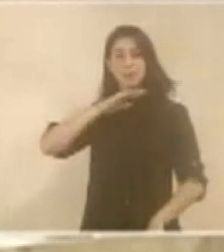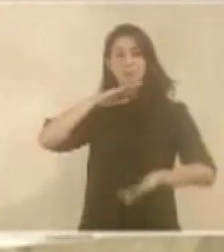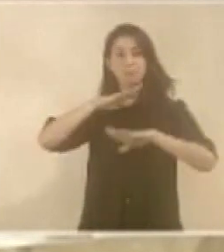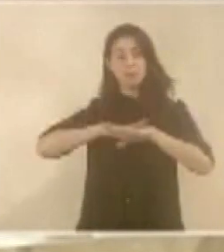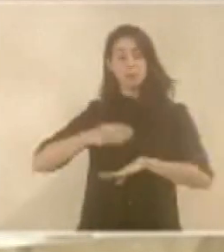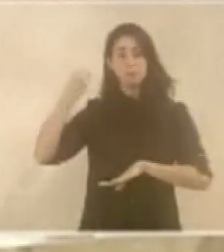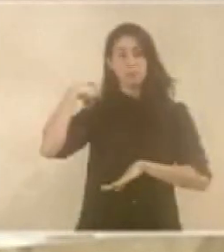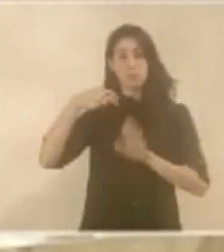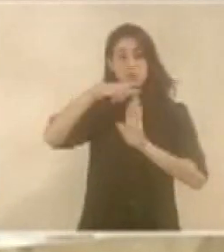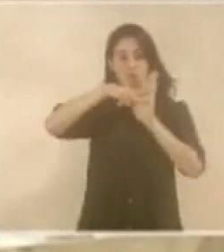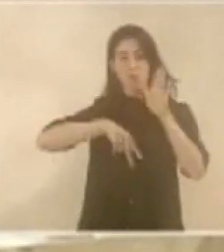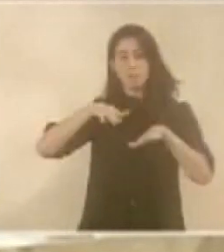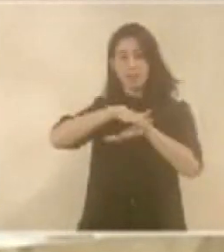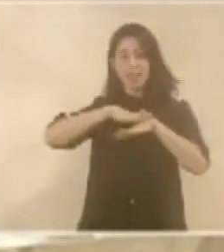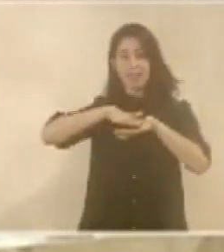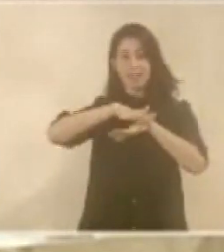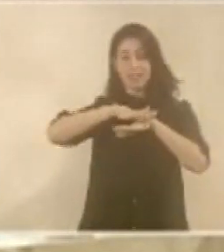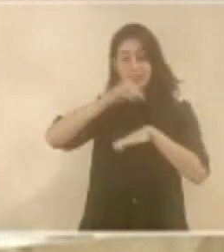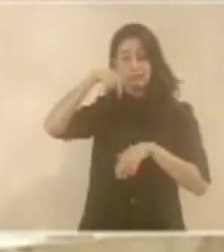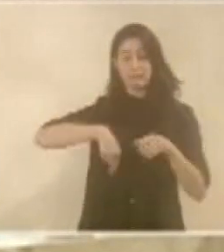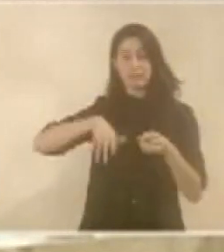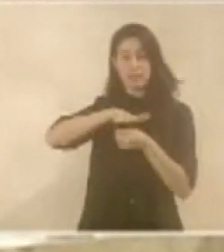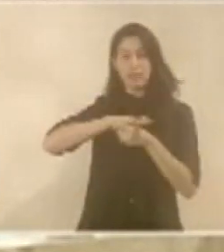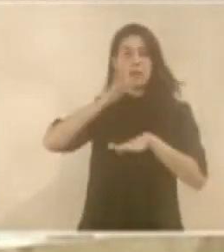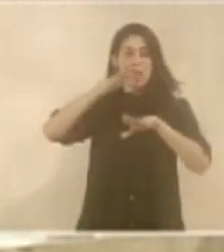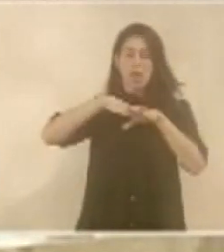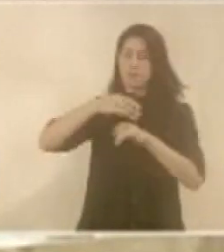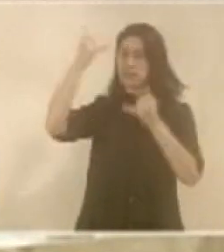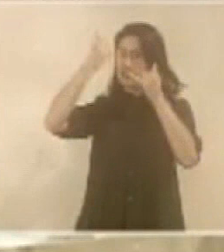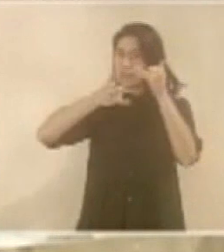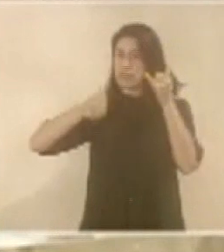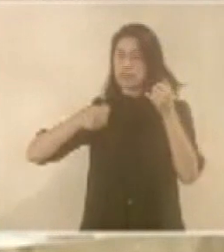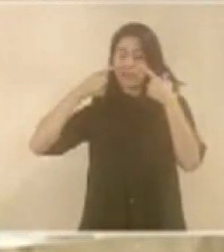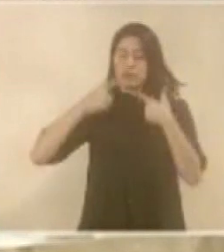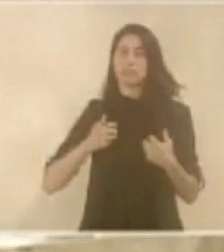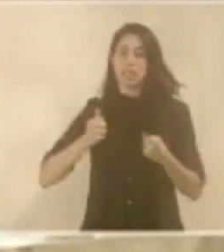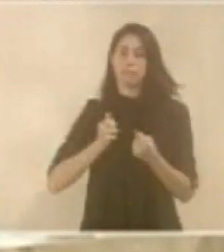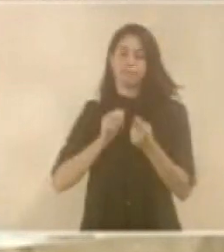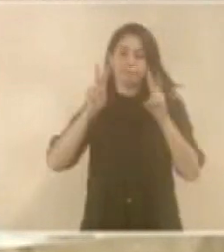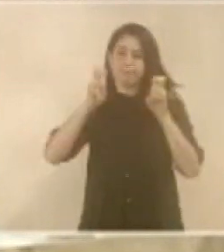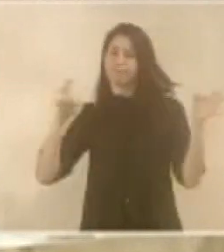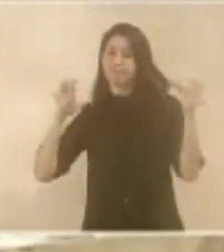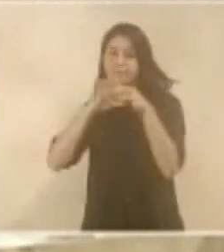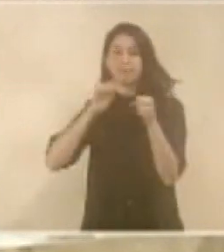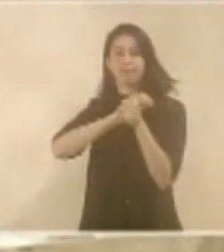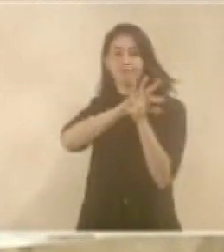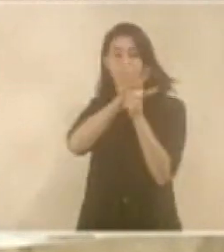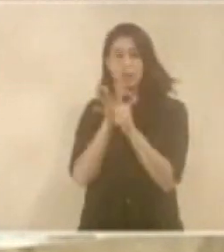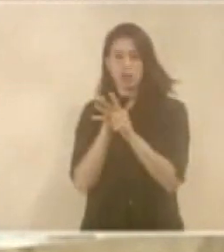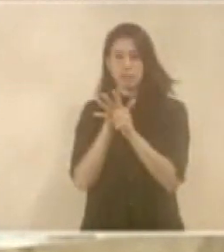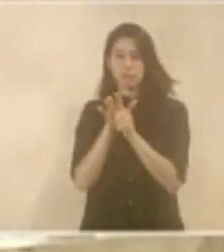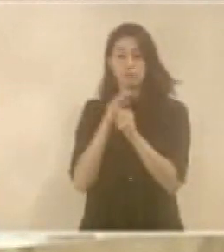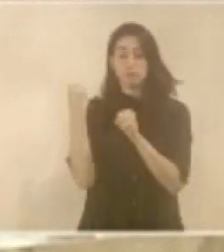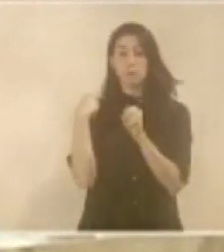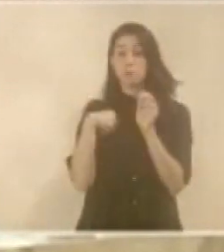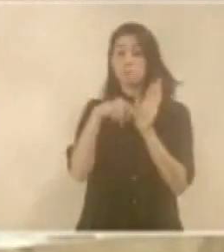estatal y autonómica dictada para hacer frente a la crisis sanitaria ocasionada por el COVID-19, que contiene medidas en cuanto a separación en